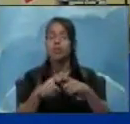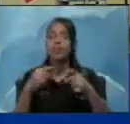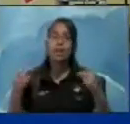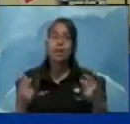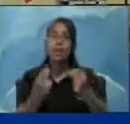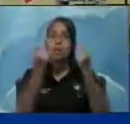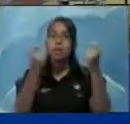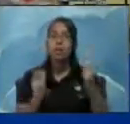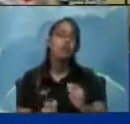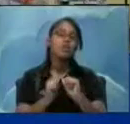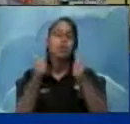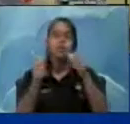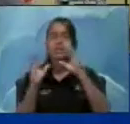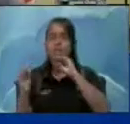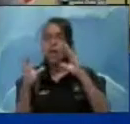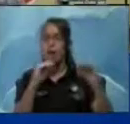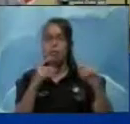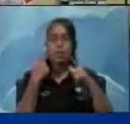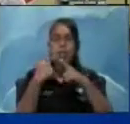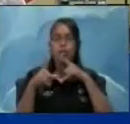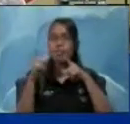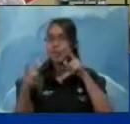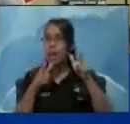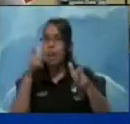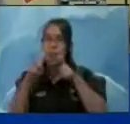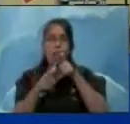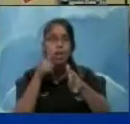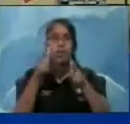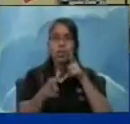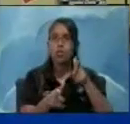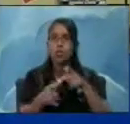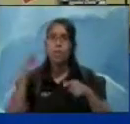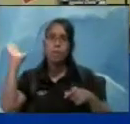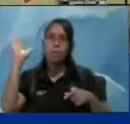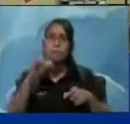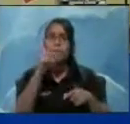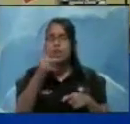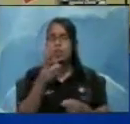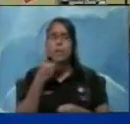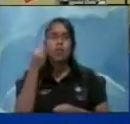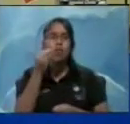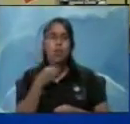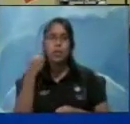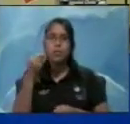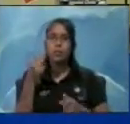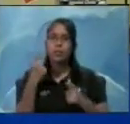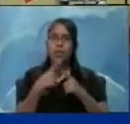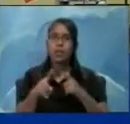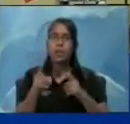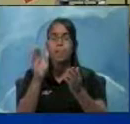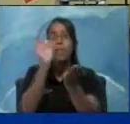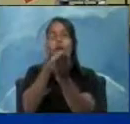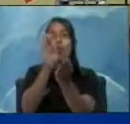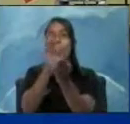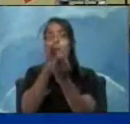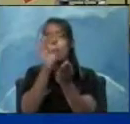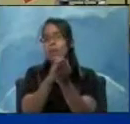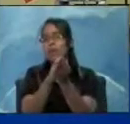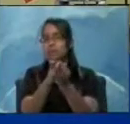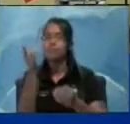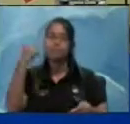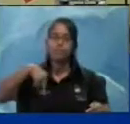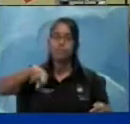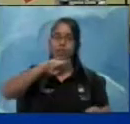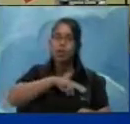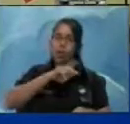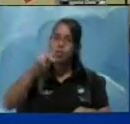comienza hablar en otras lenguas vino un jovencito de allá de kumana a nuestro